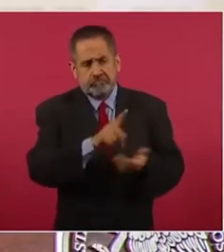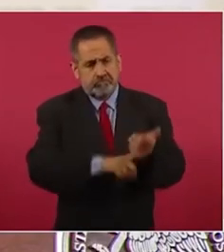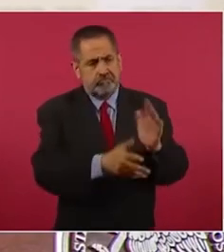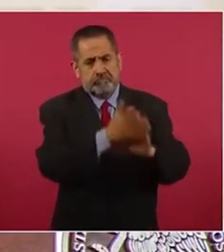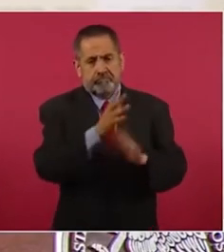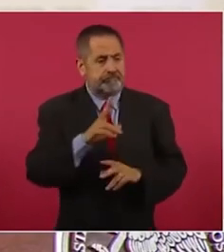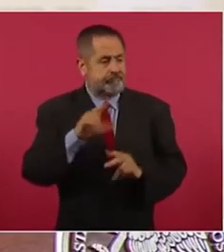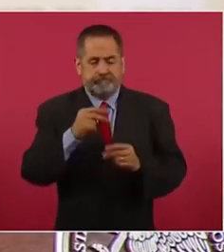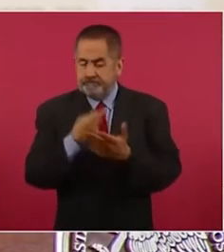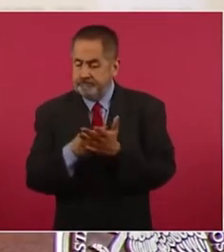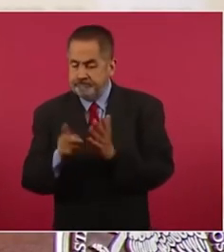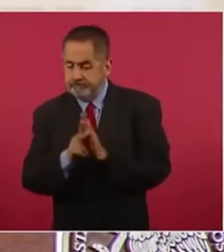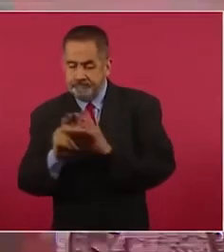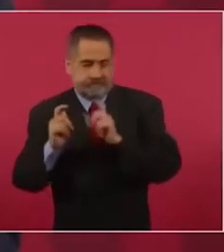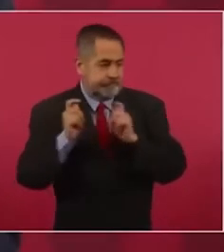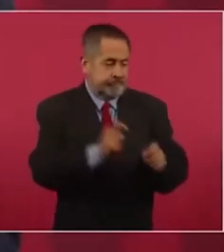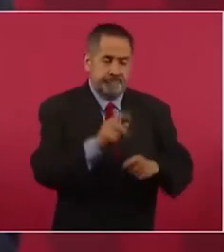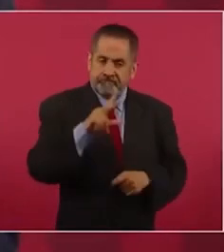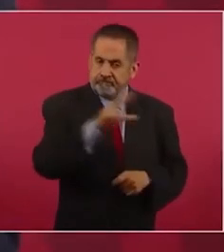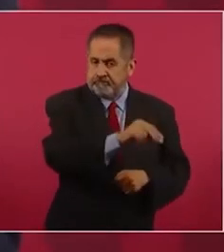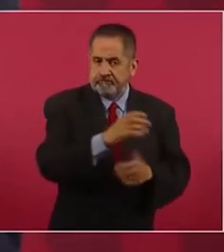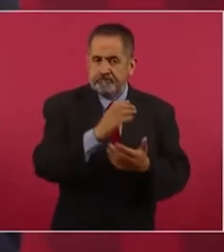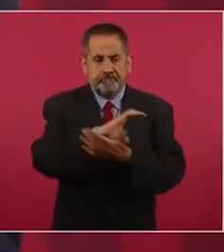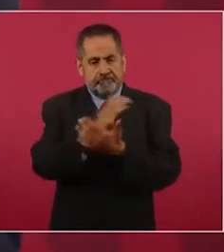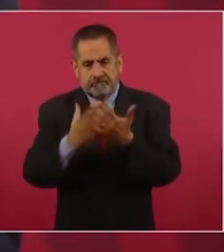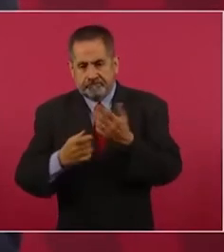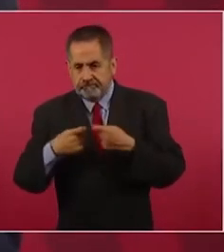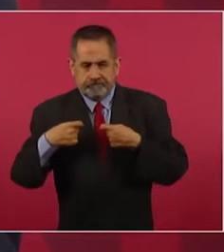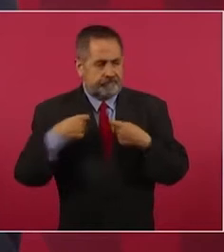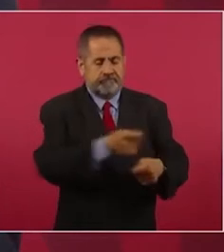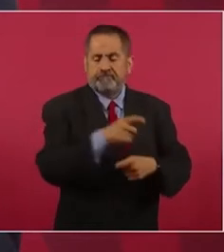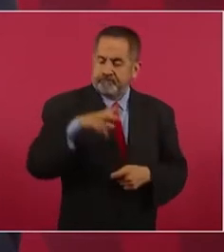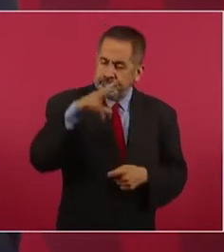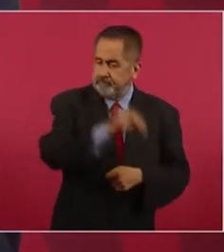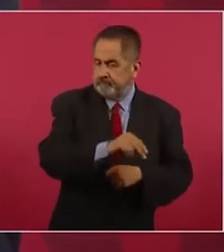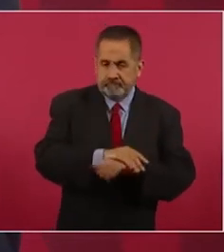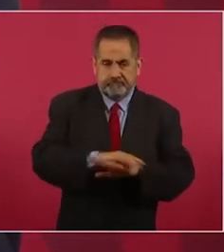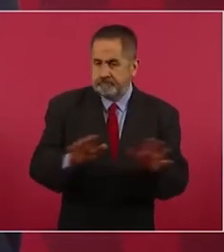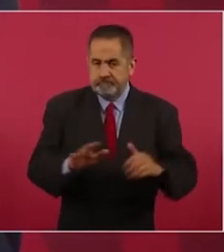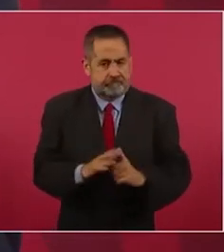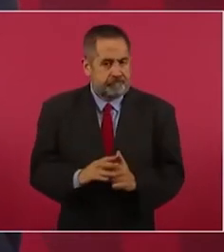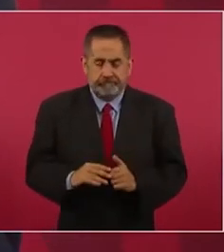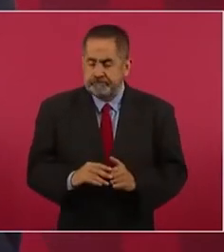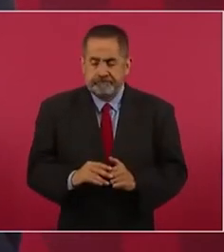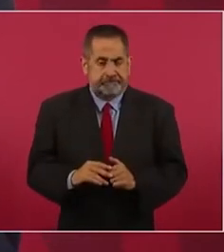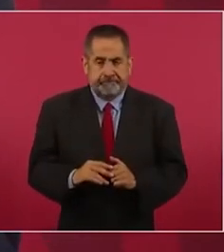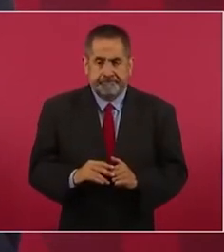pero no te vamos a dar los contratos, no te vamos a dar las plazas, si no